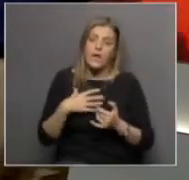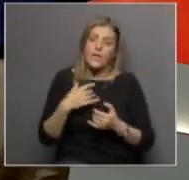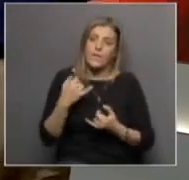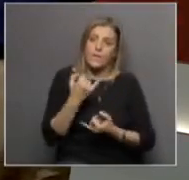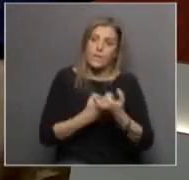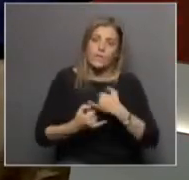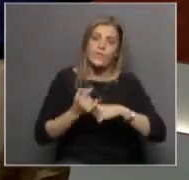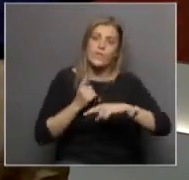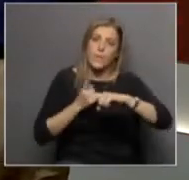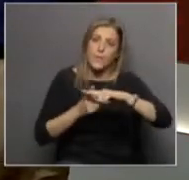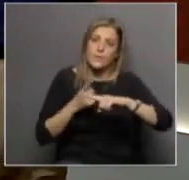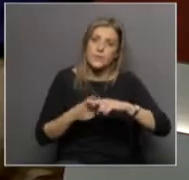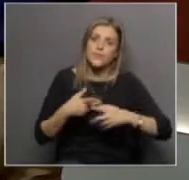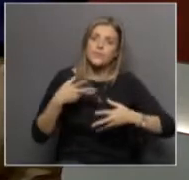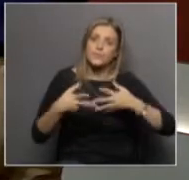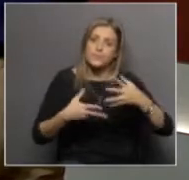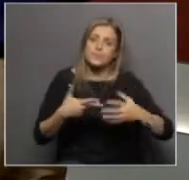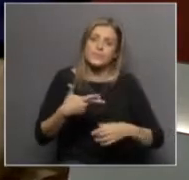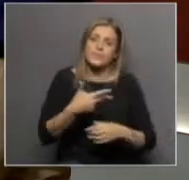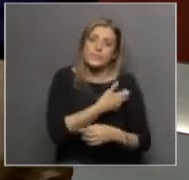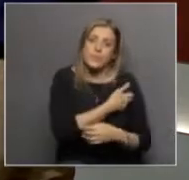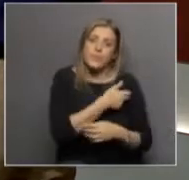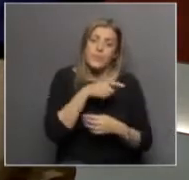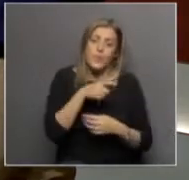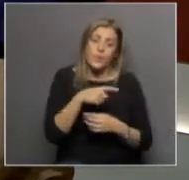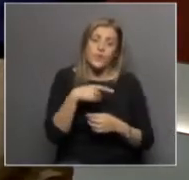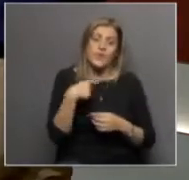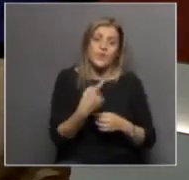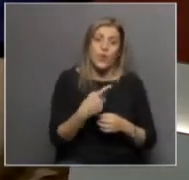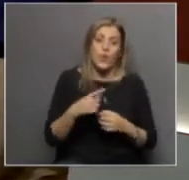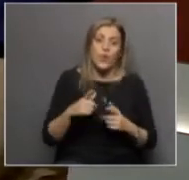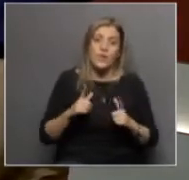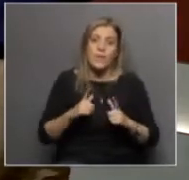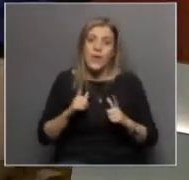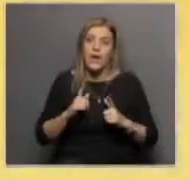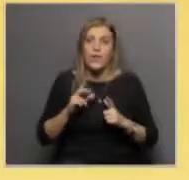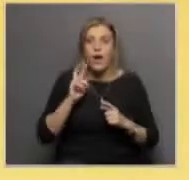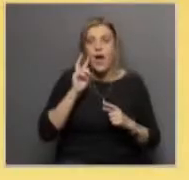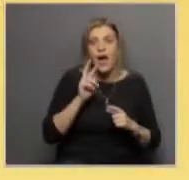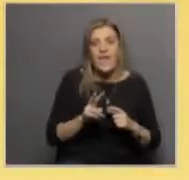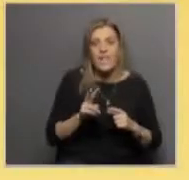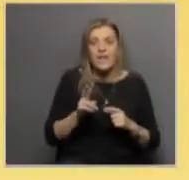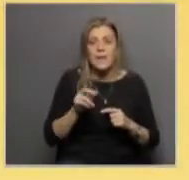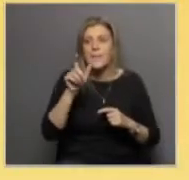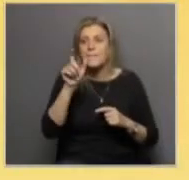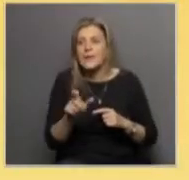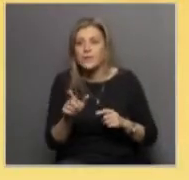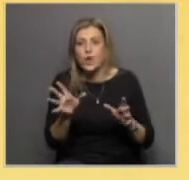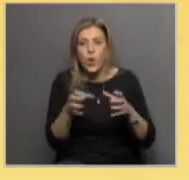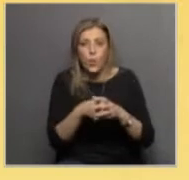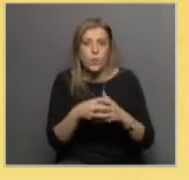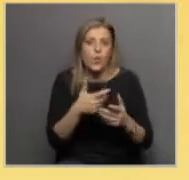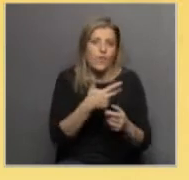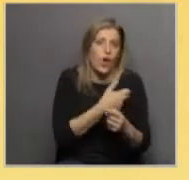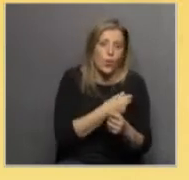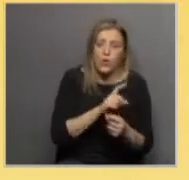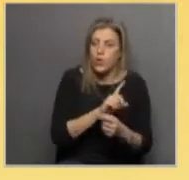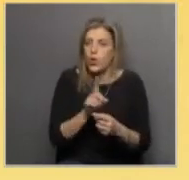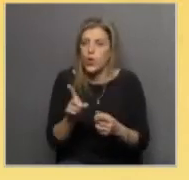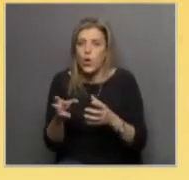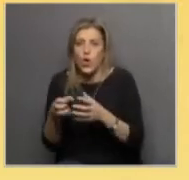de por sí porque muestra, uno va a buscar eso específicamente, Claro. arma determinadas cohortes de vacunados y de no vacunados, y se ve un poco